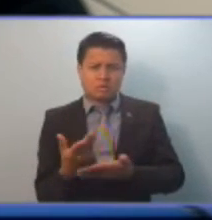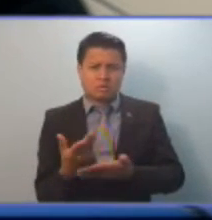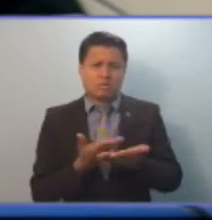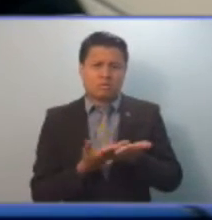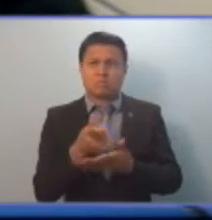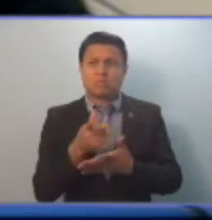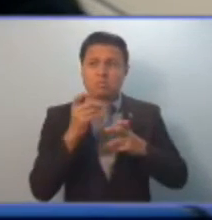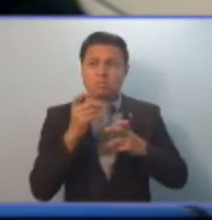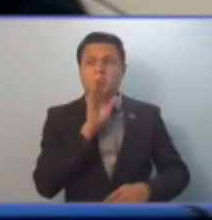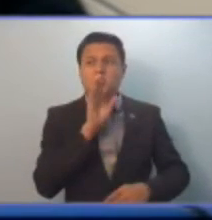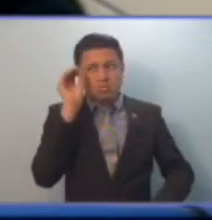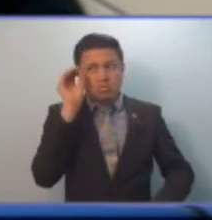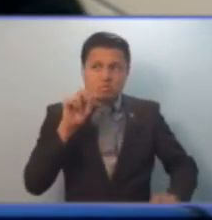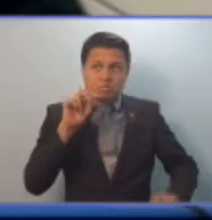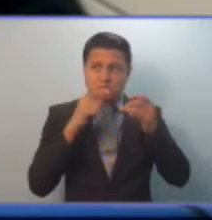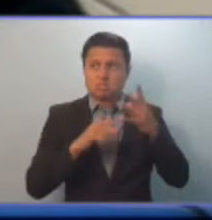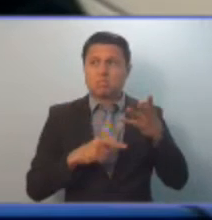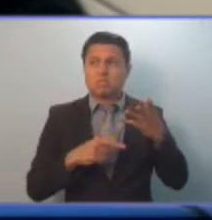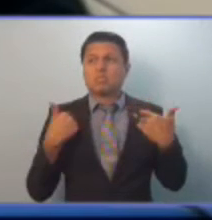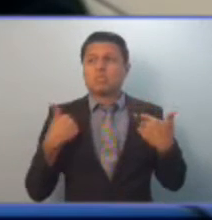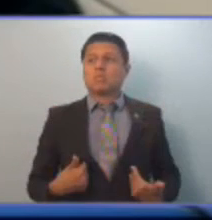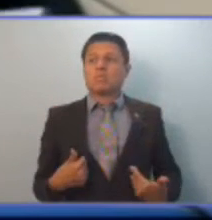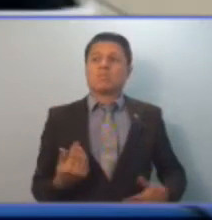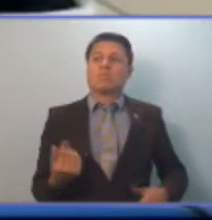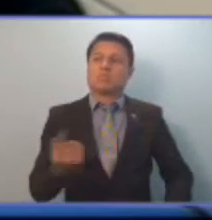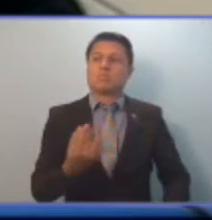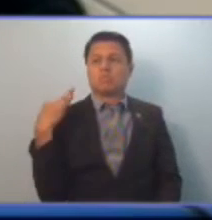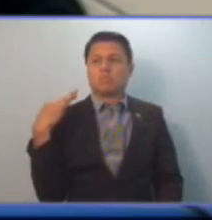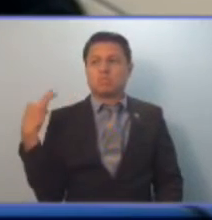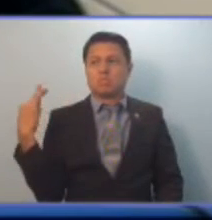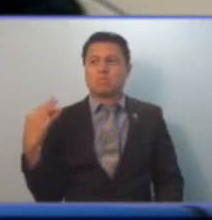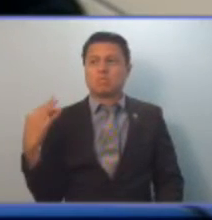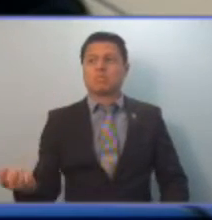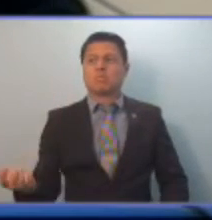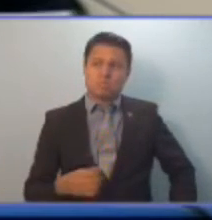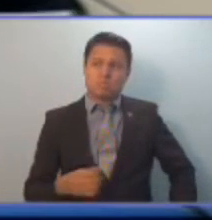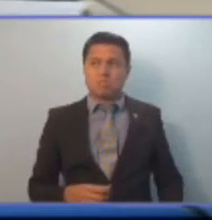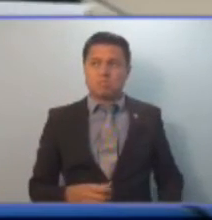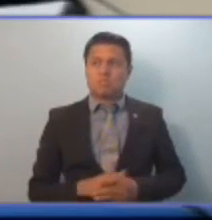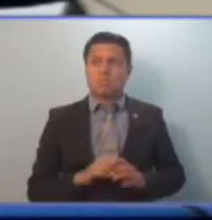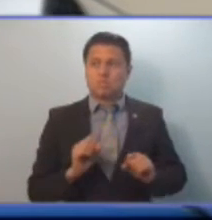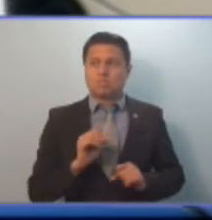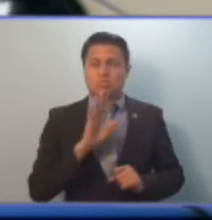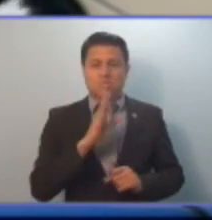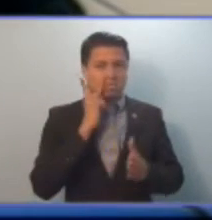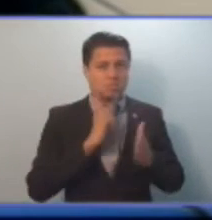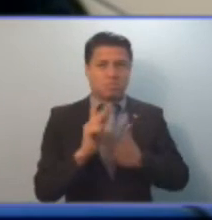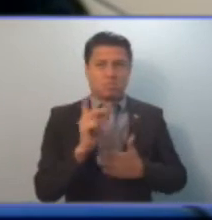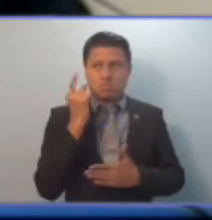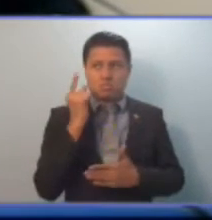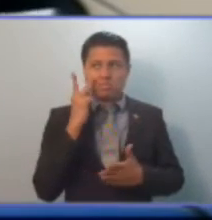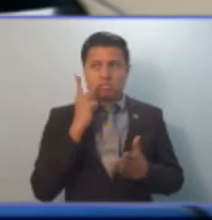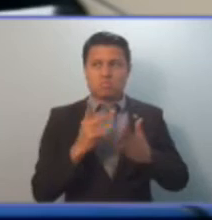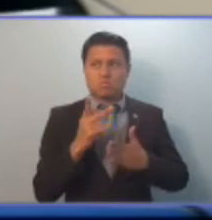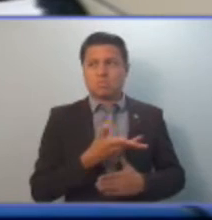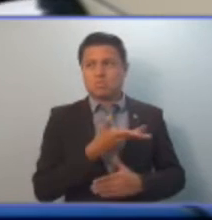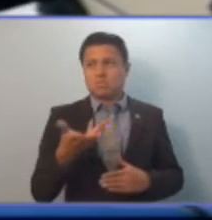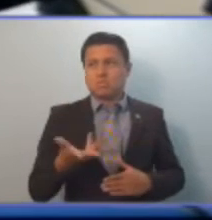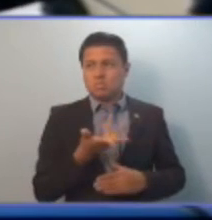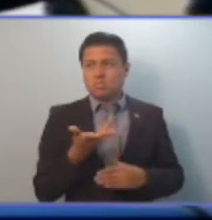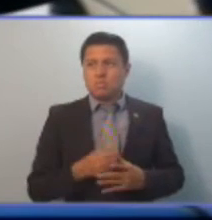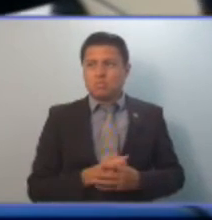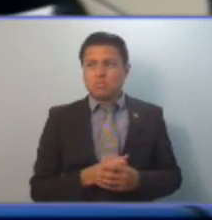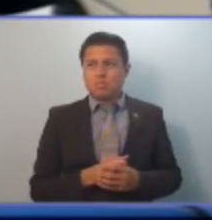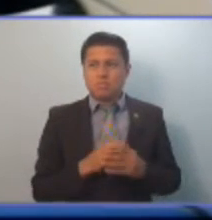sobre derechos humanos para que nuestros invitados quedaran como tranquilos, su perspectiva y todo lo demás.